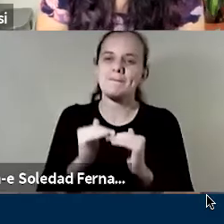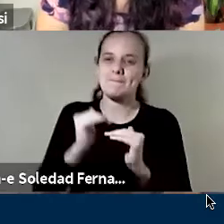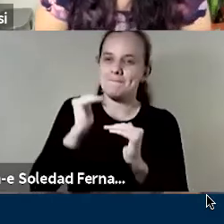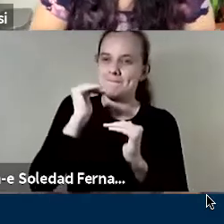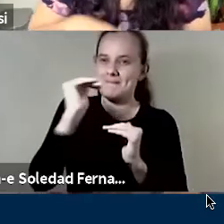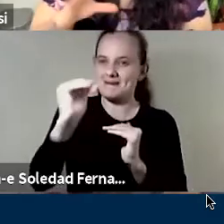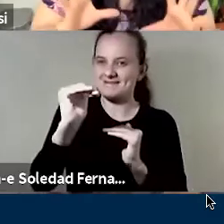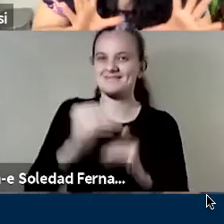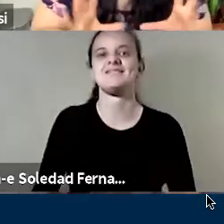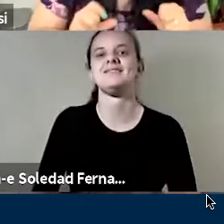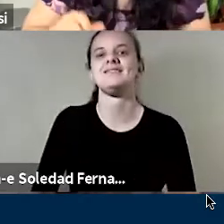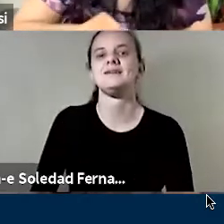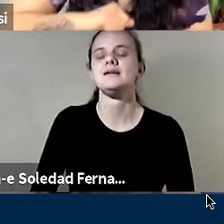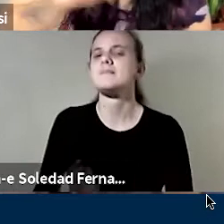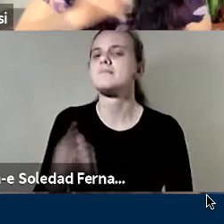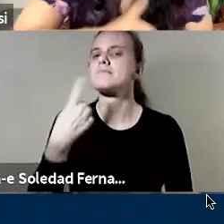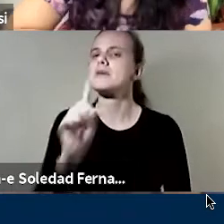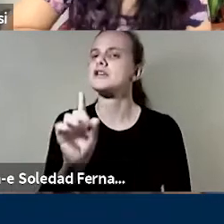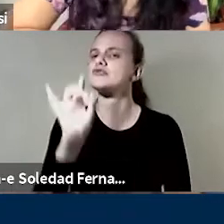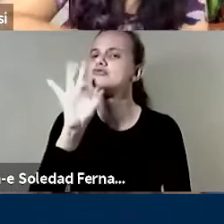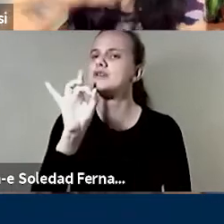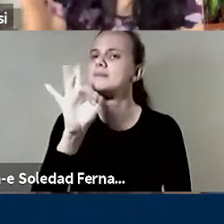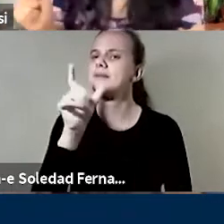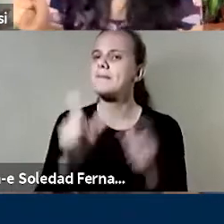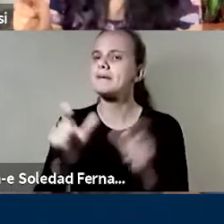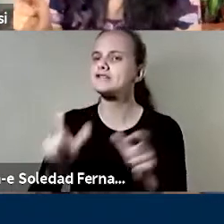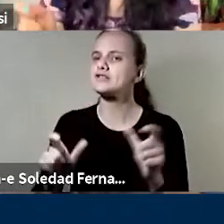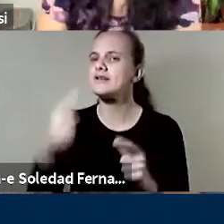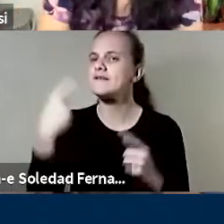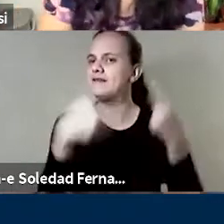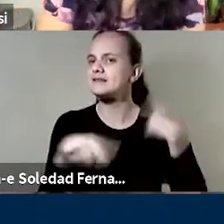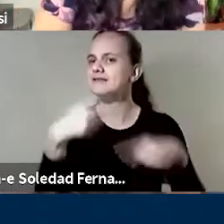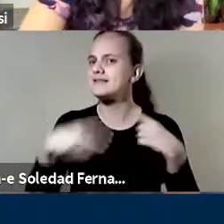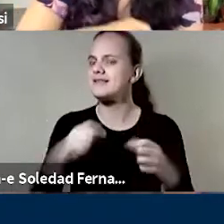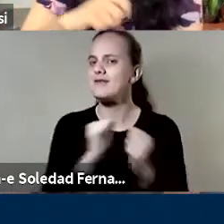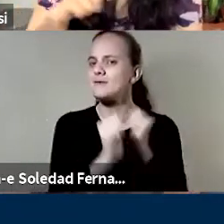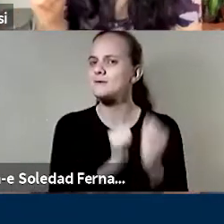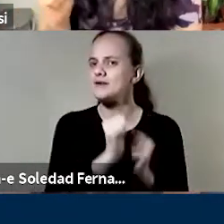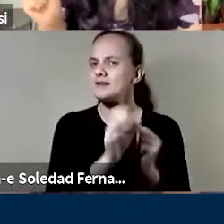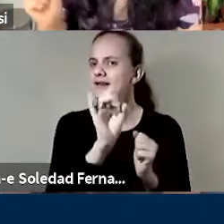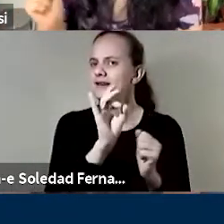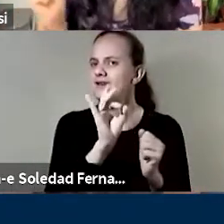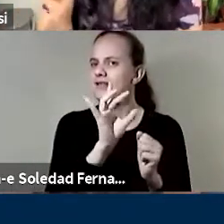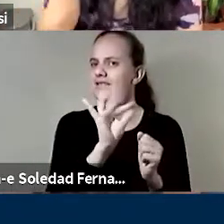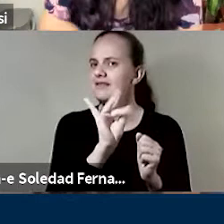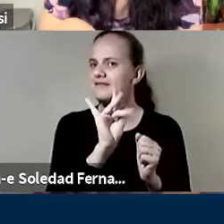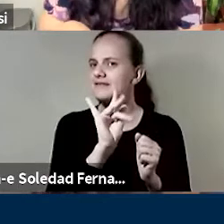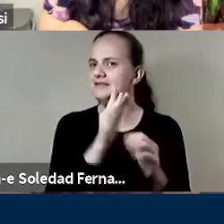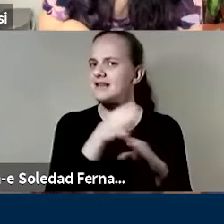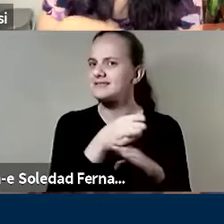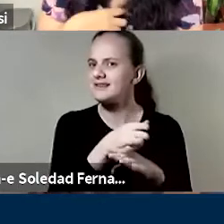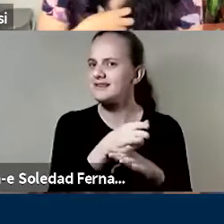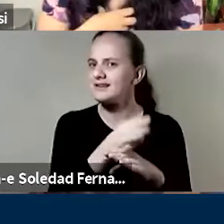Genial. Ahora, vamos a subir el volumen un poquito más. Pero solamente las personas con diversidad